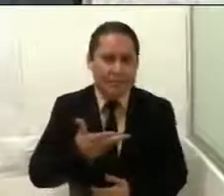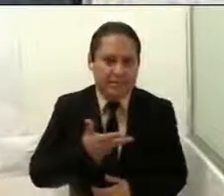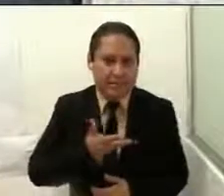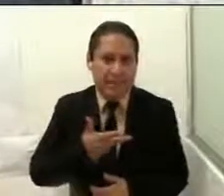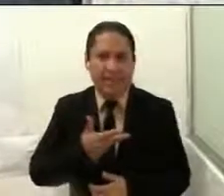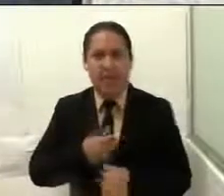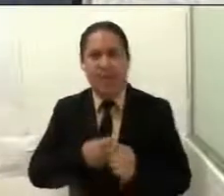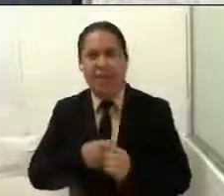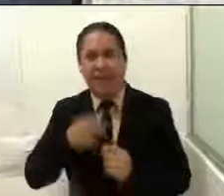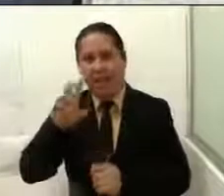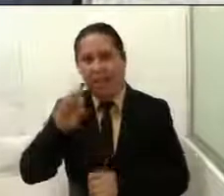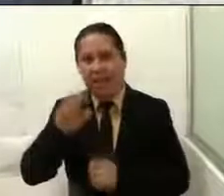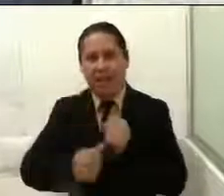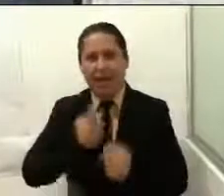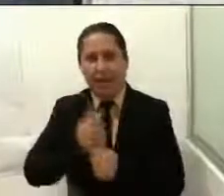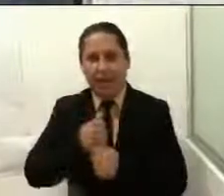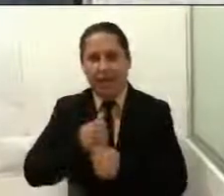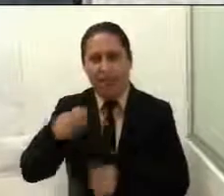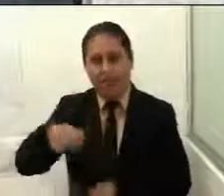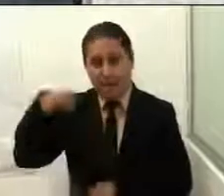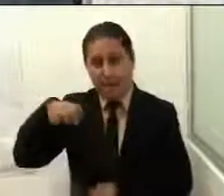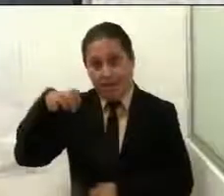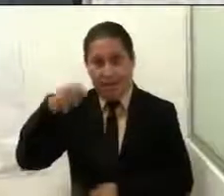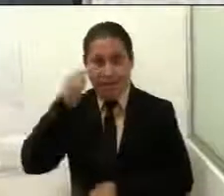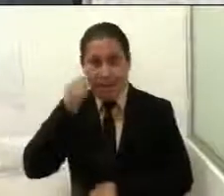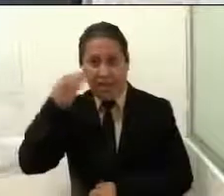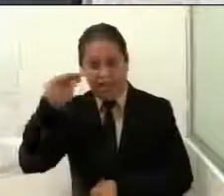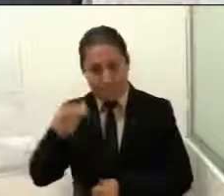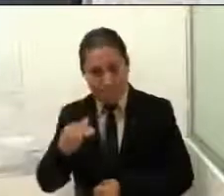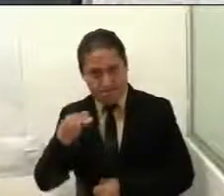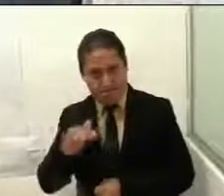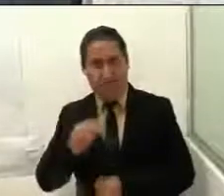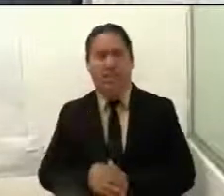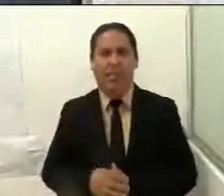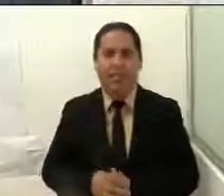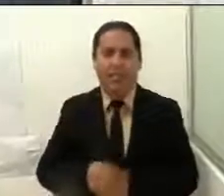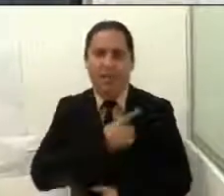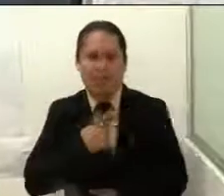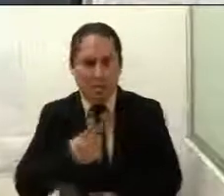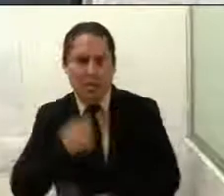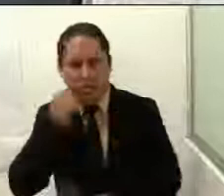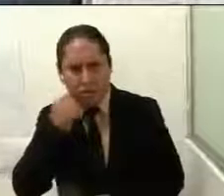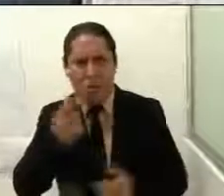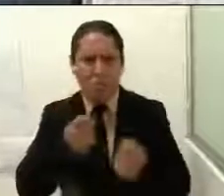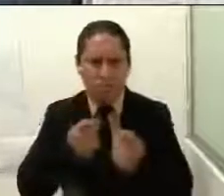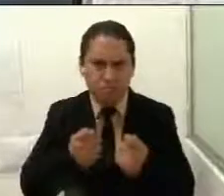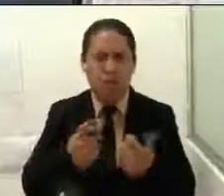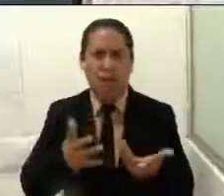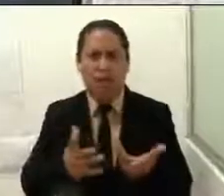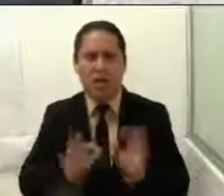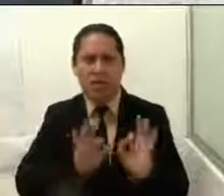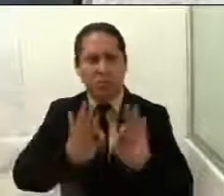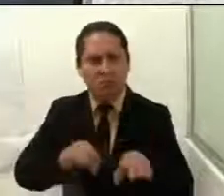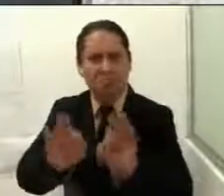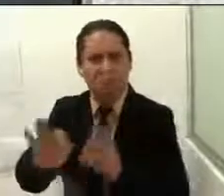30 años de edad y asimismo la instancia ejecutora deberá considerar la contratación de al menos